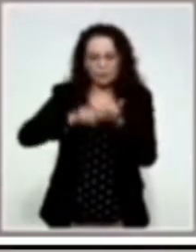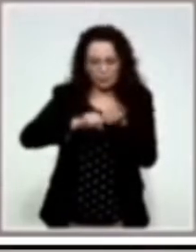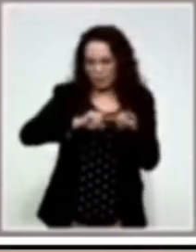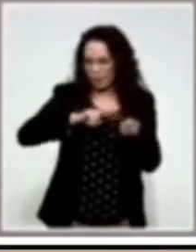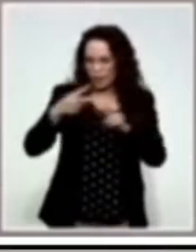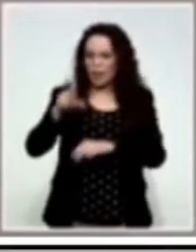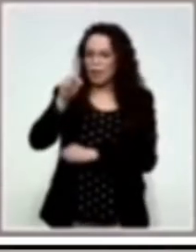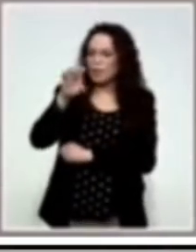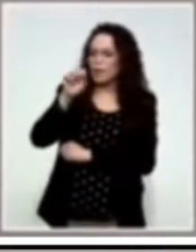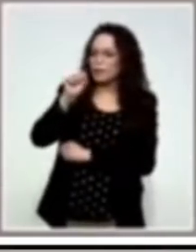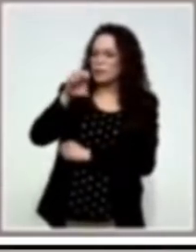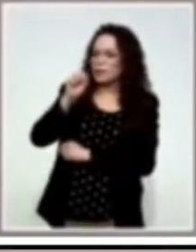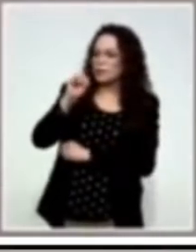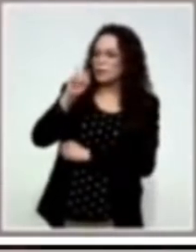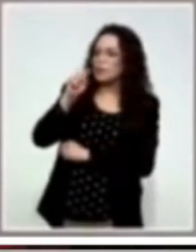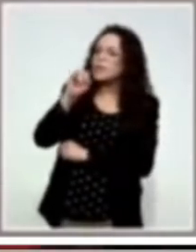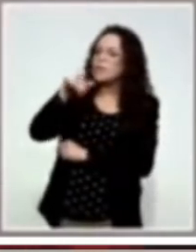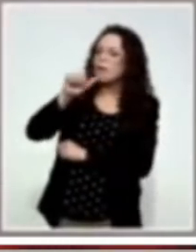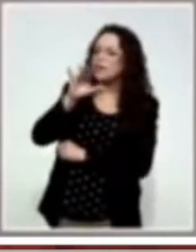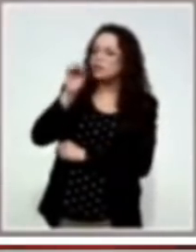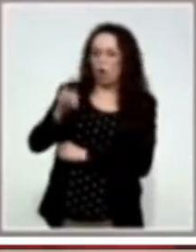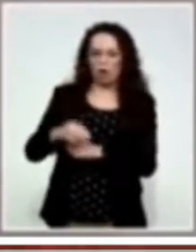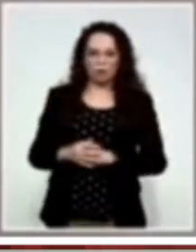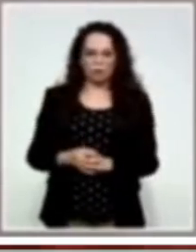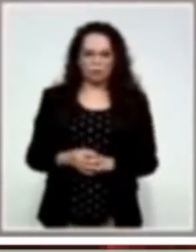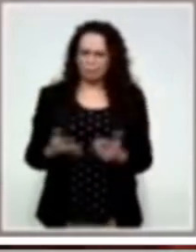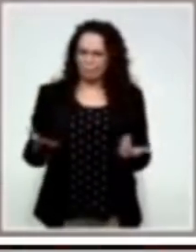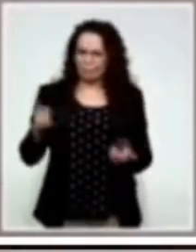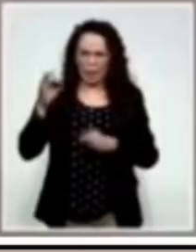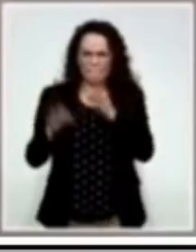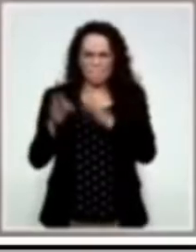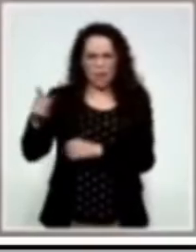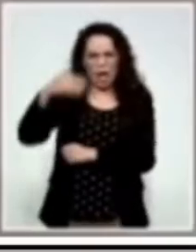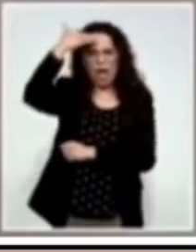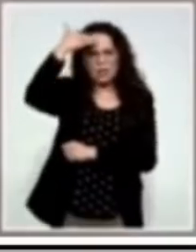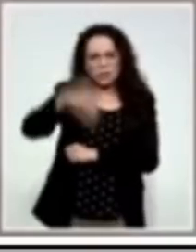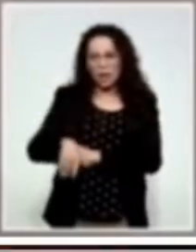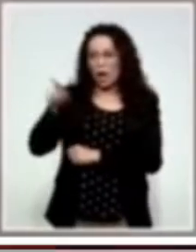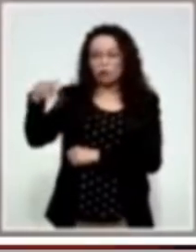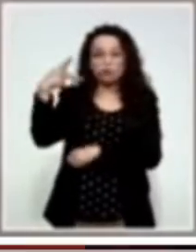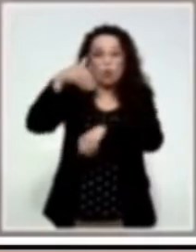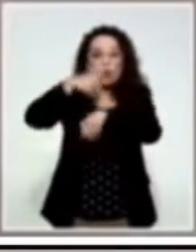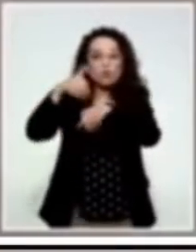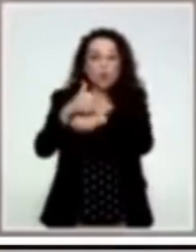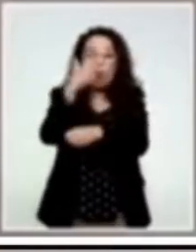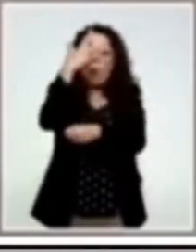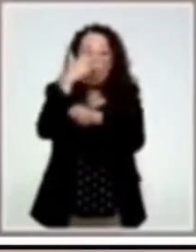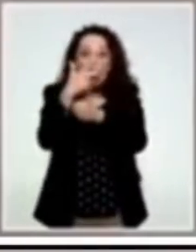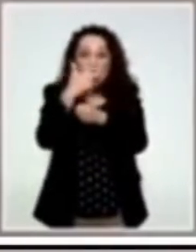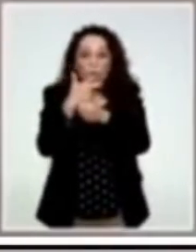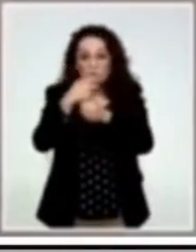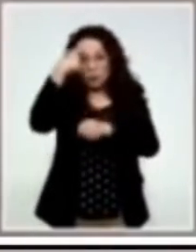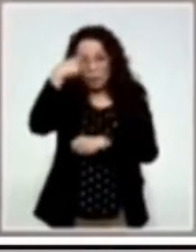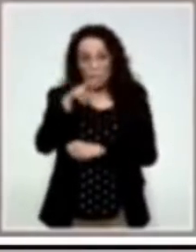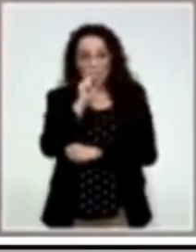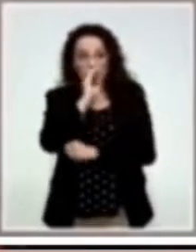desestimación. ¿Cómo es posible que un ministro que sabe que su voto es el 8º voto para